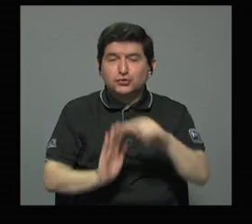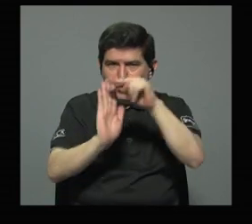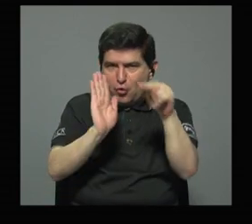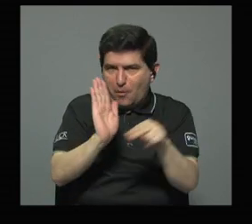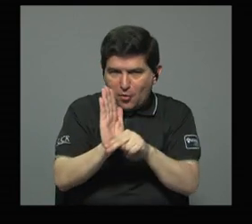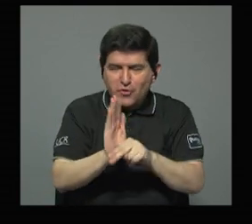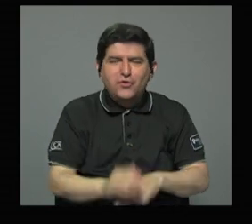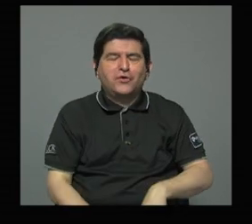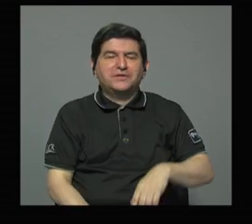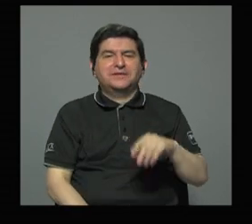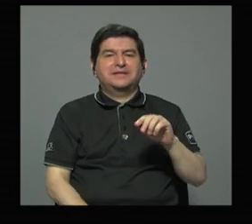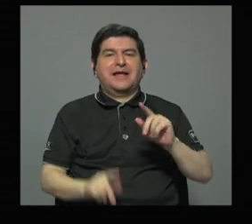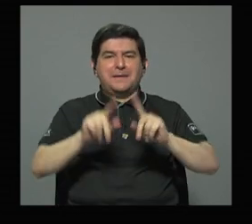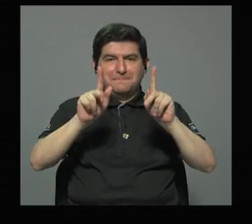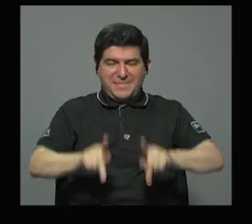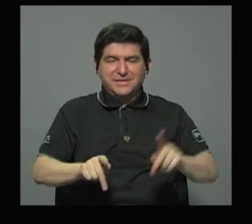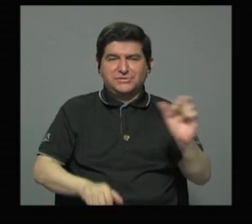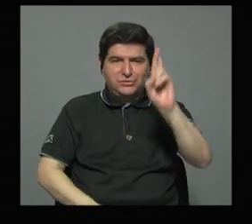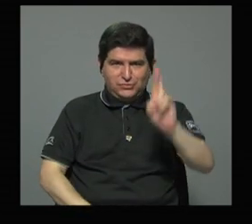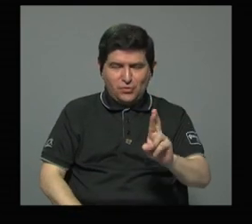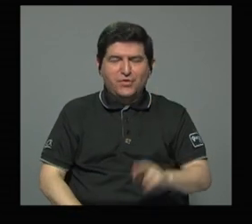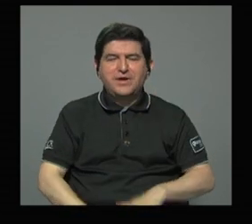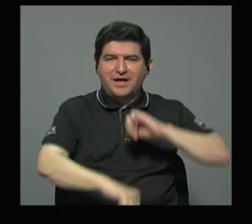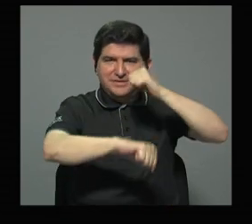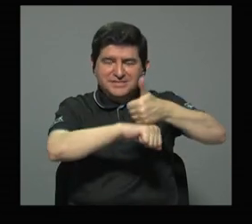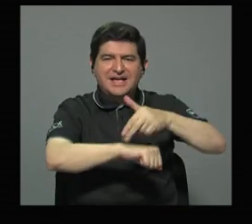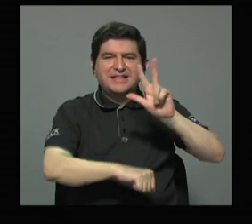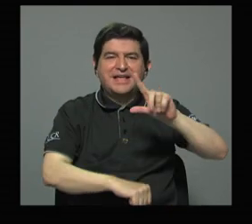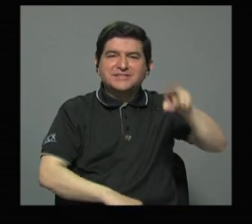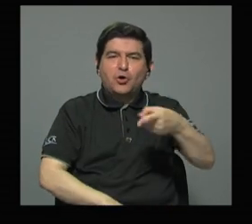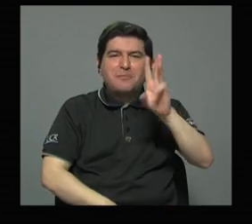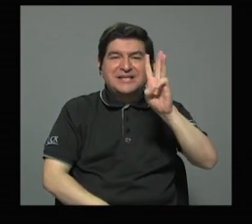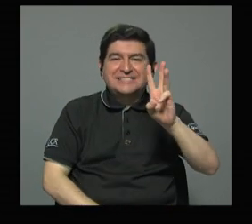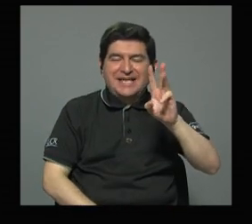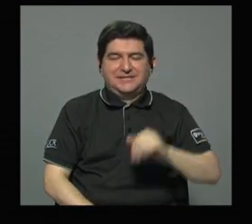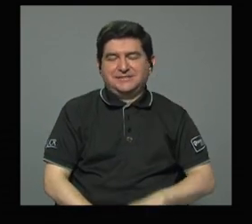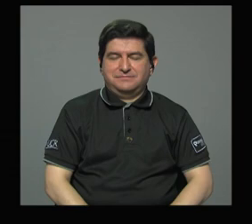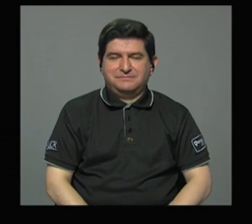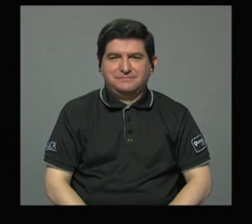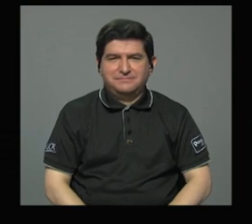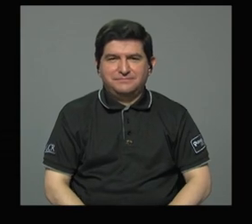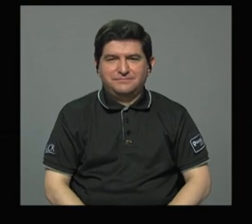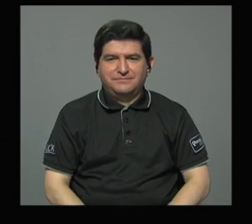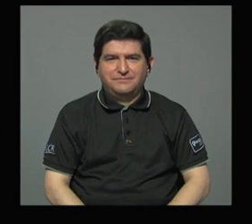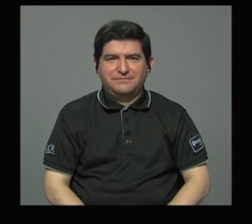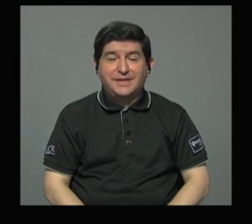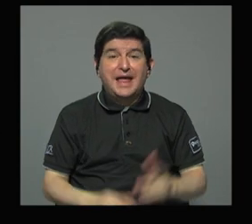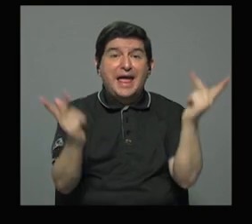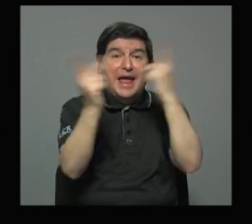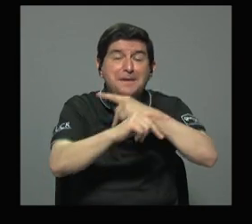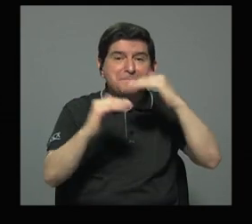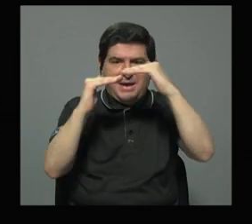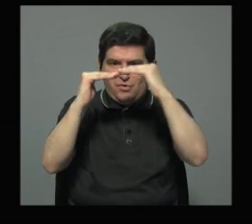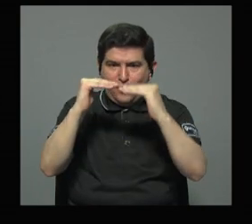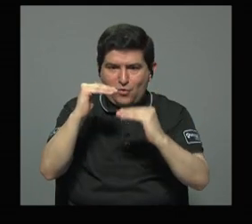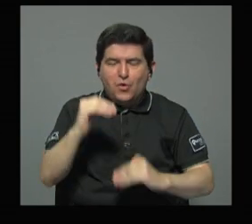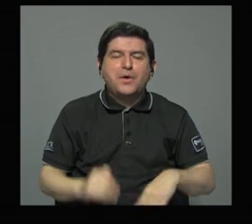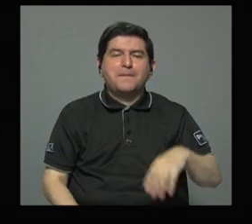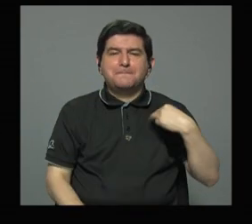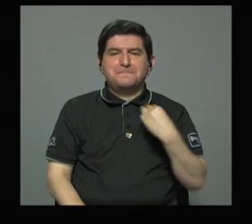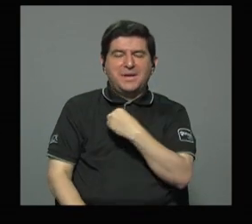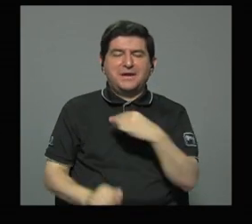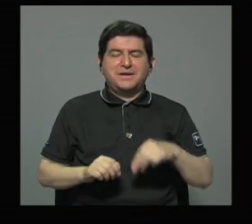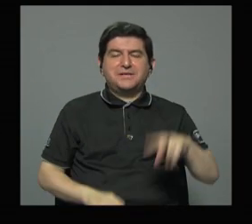políticos fue puntuada por las y los costarricenses con 3,6 puntos. En el orden de los peor rankeados le sigue el MOP